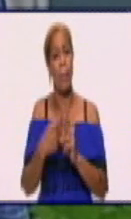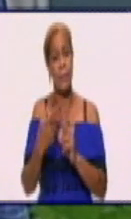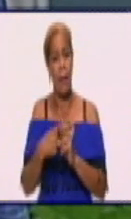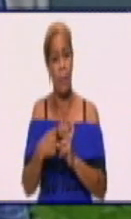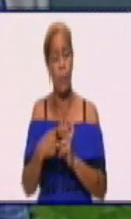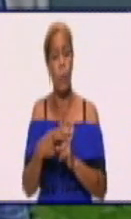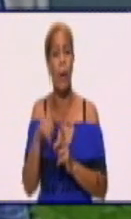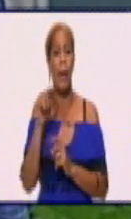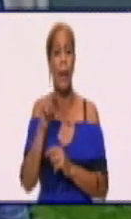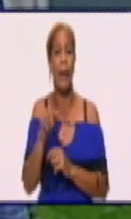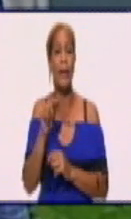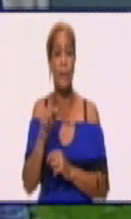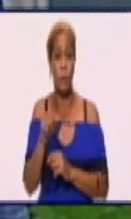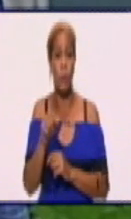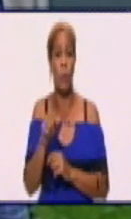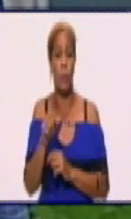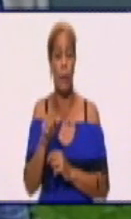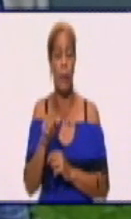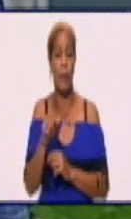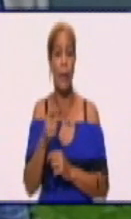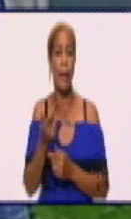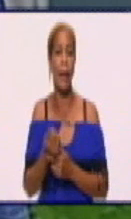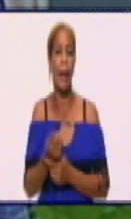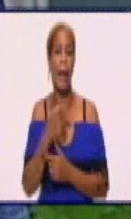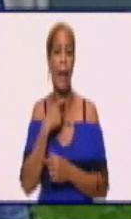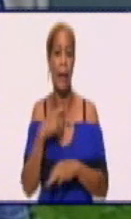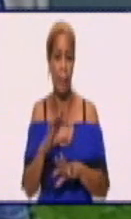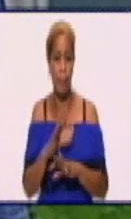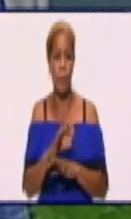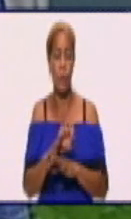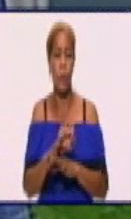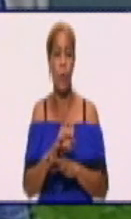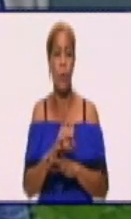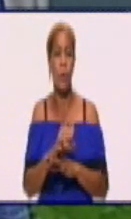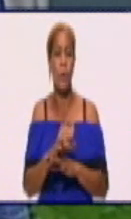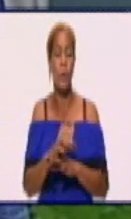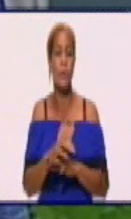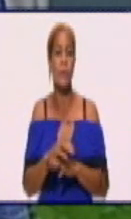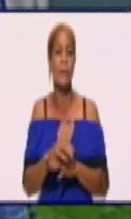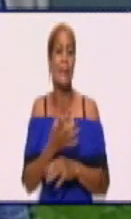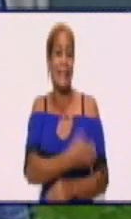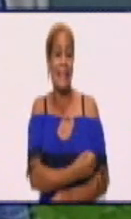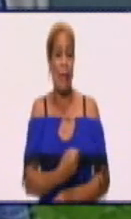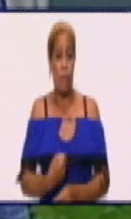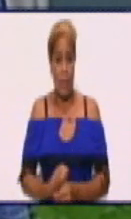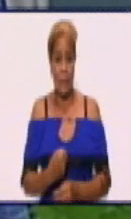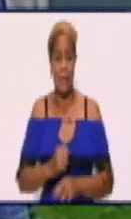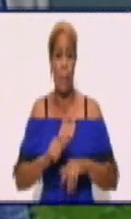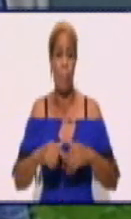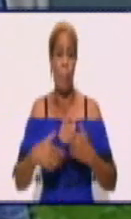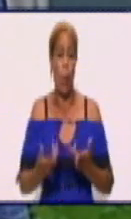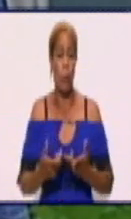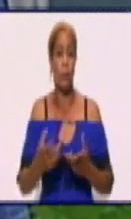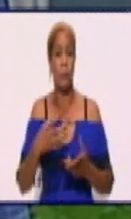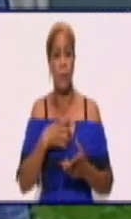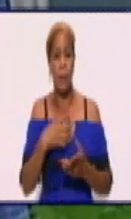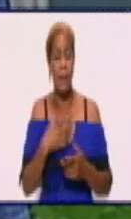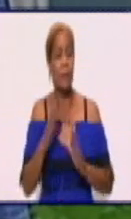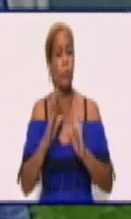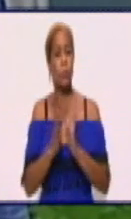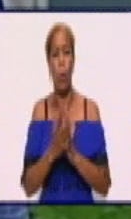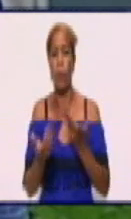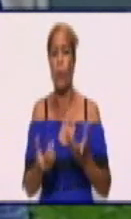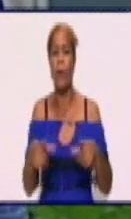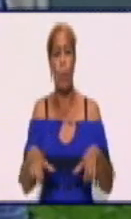ellos se esfuerzan por tener todas las condiciones creadas para el cumplimiento de las medidas higiénico-sanitarias